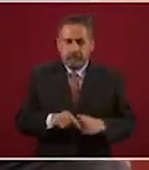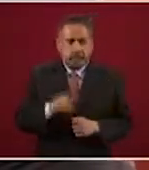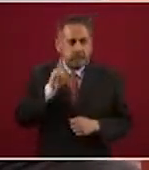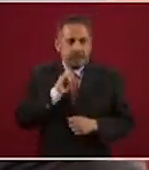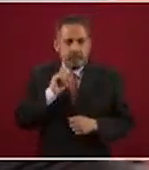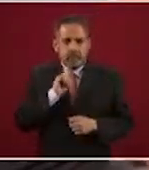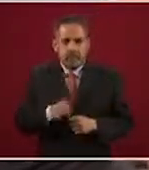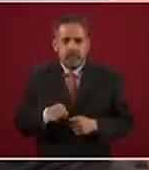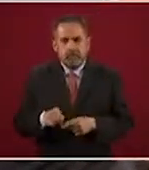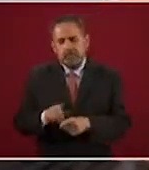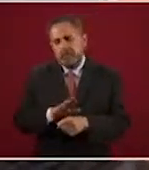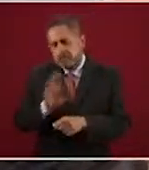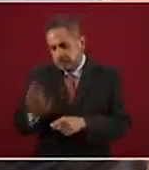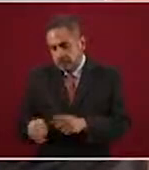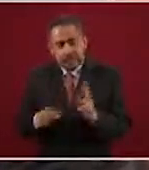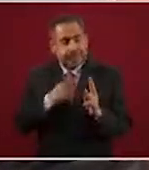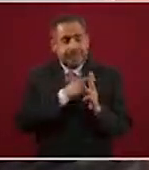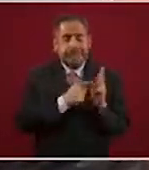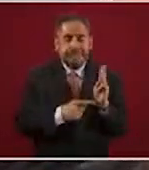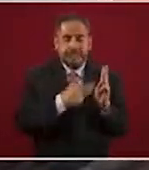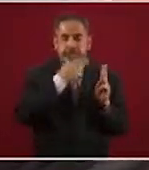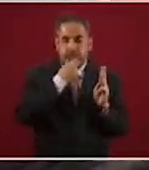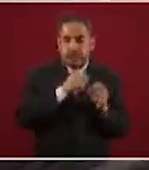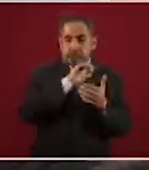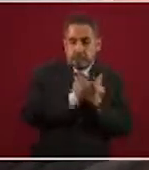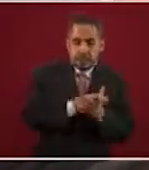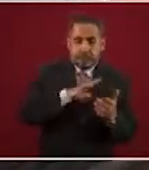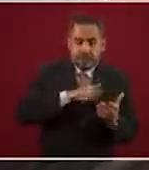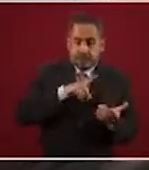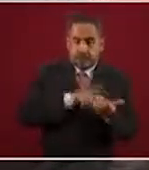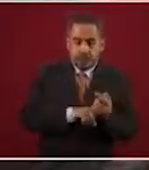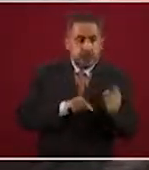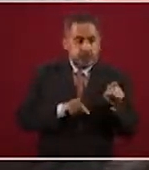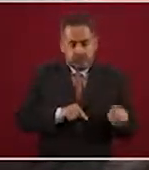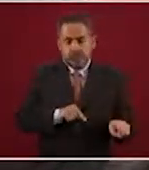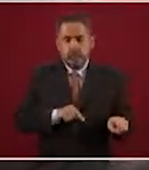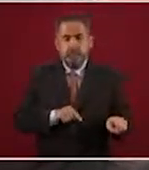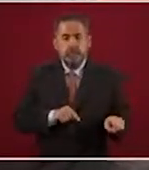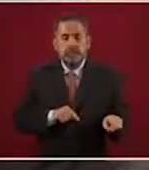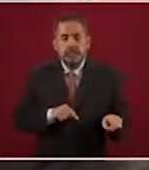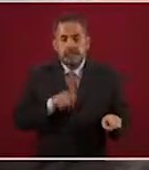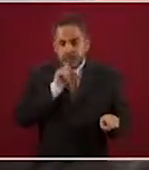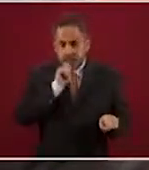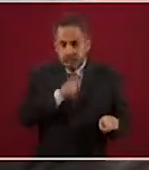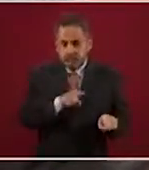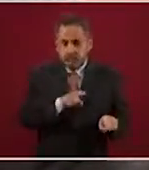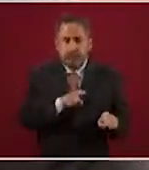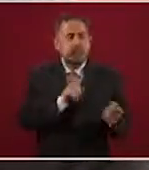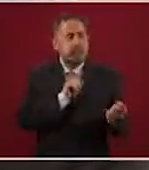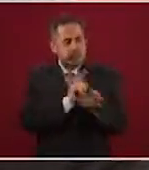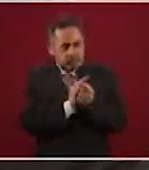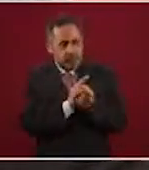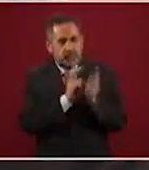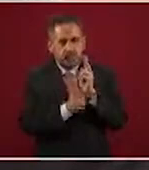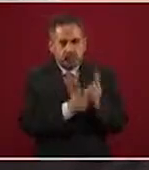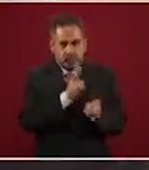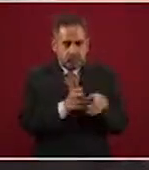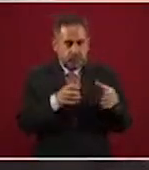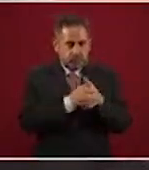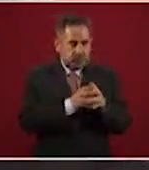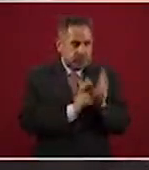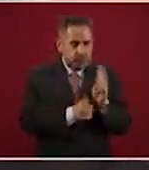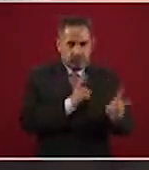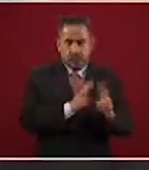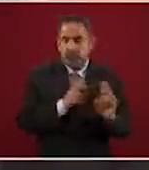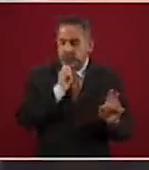mujeres que perdieron la vida, ahí están sus esposos, y ellos, con ellos me voy a reunir.